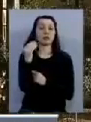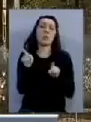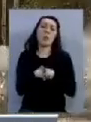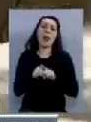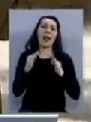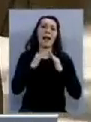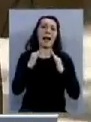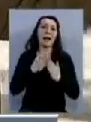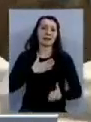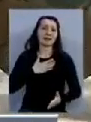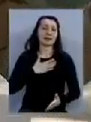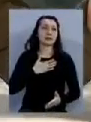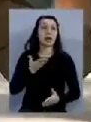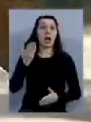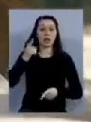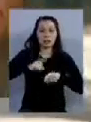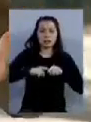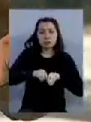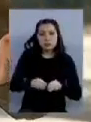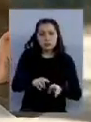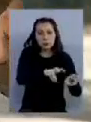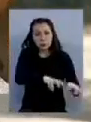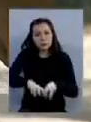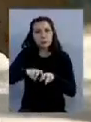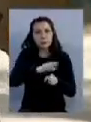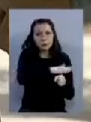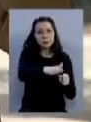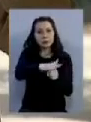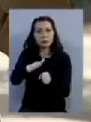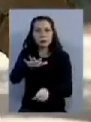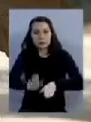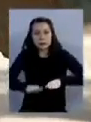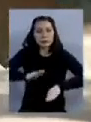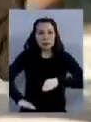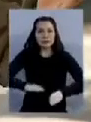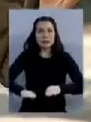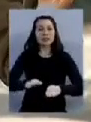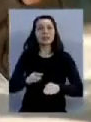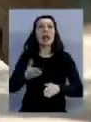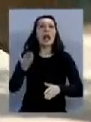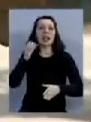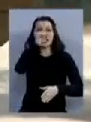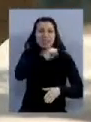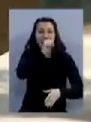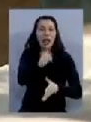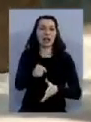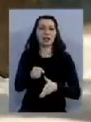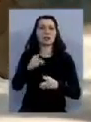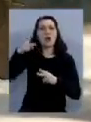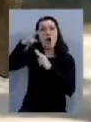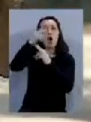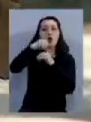hogar. Lo que se sembraba dentro, se trillaba. Ahí en chanchera, ahí se cortaba la